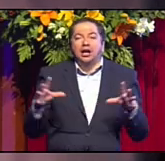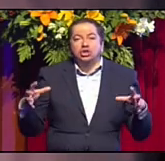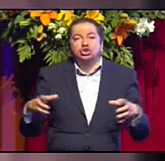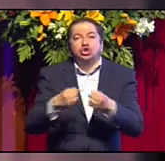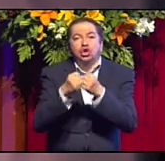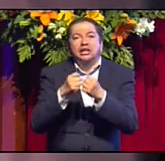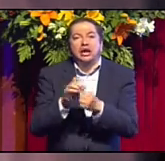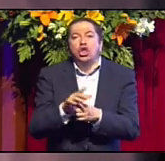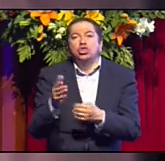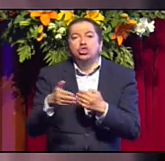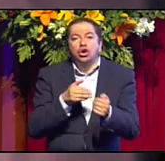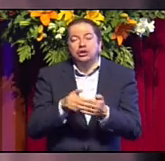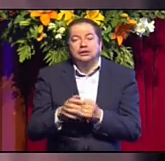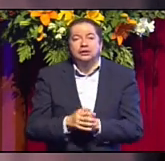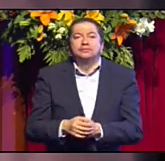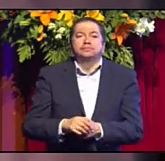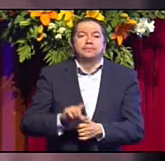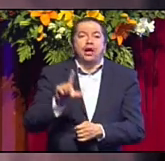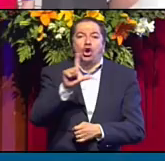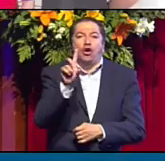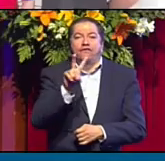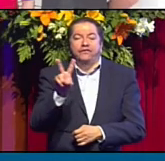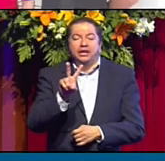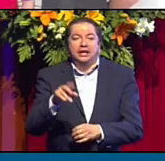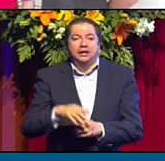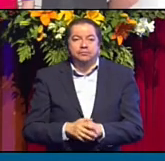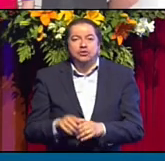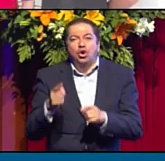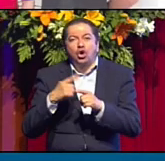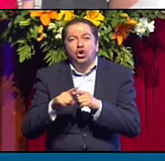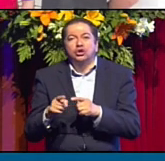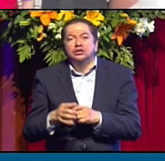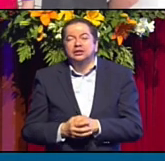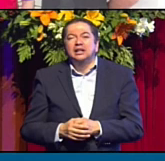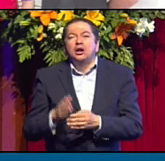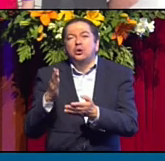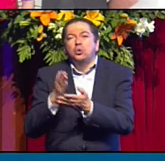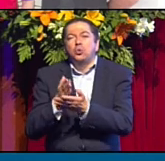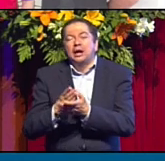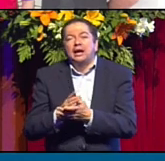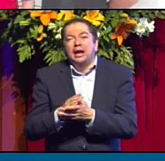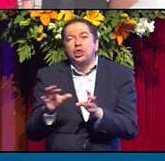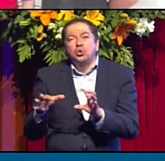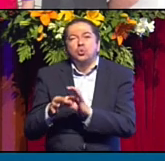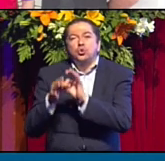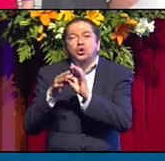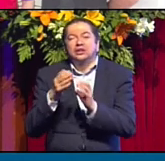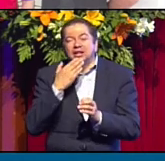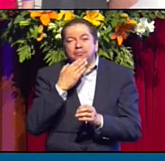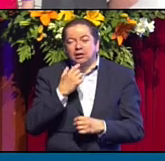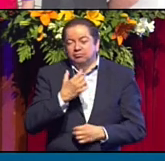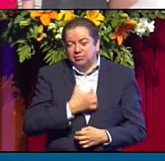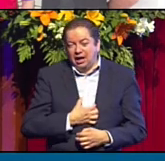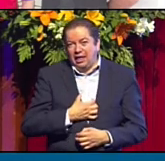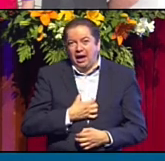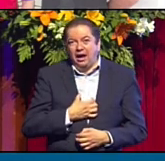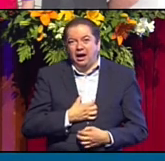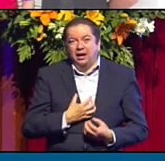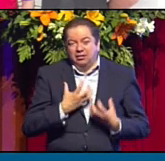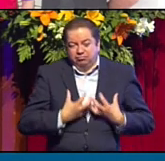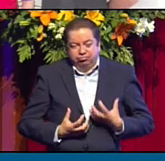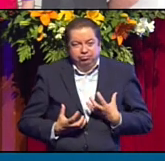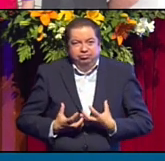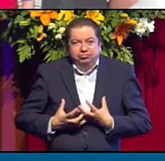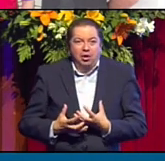Pero no es lo único. Tendría que mencionar a la Academia Orión, que fue a Brasil y se trajo una montonera de medallas. Tendría que mencionar a